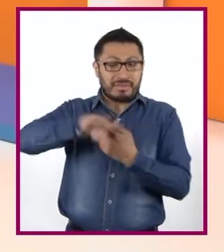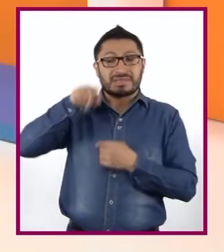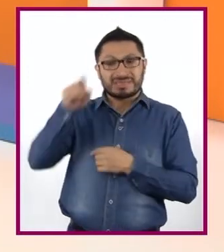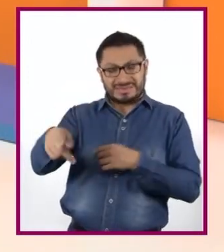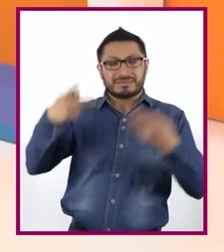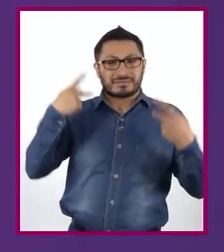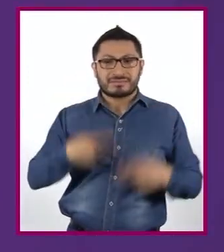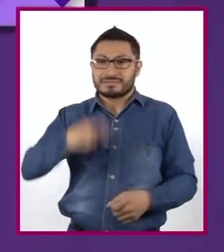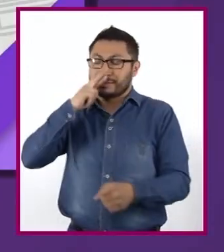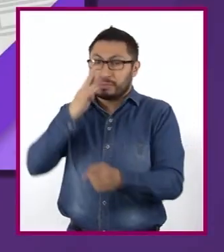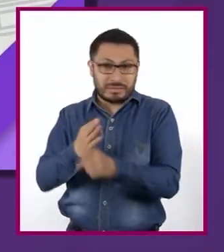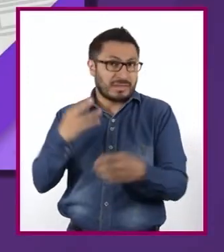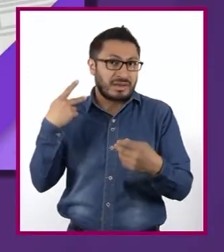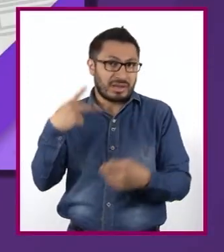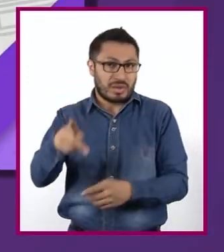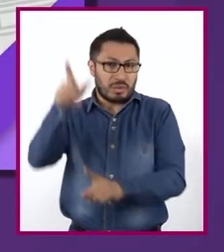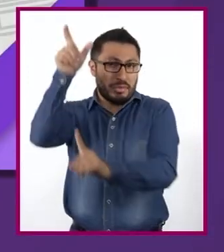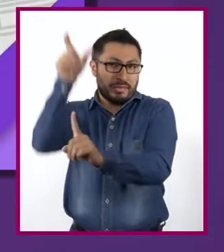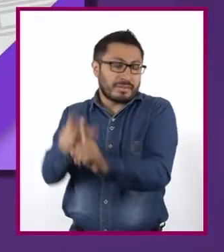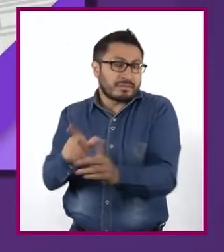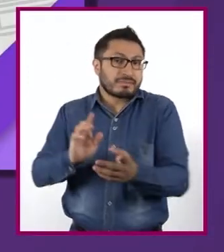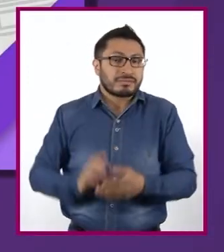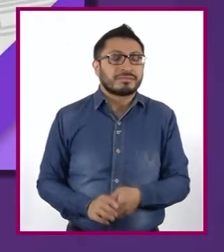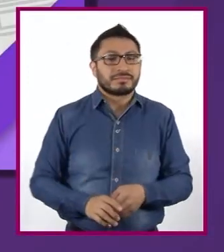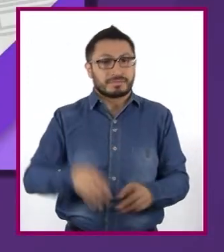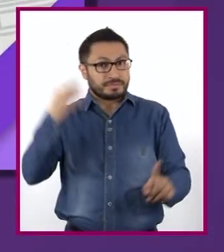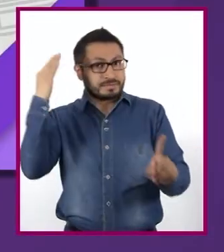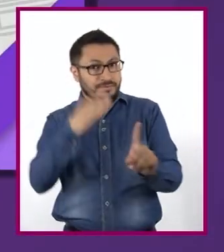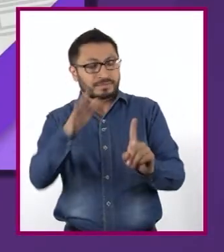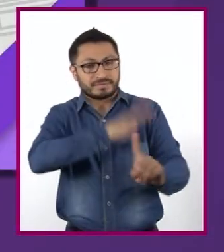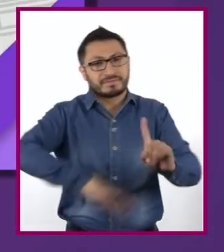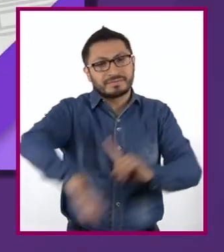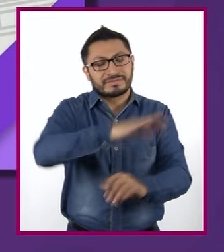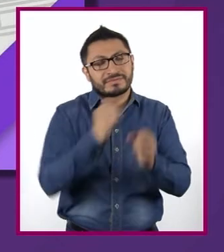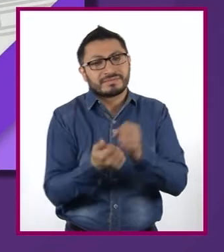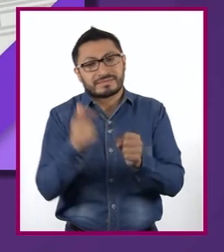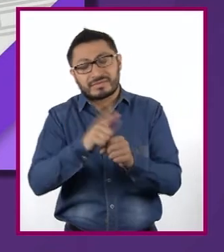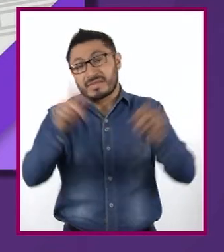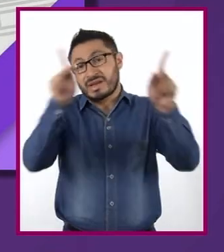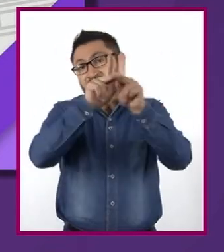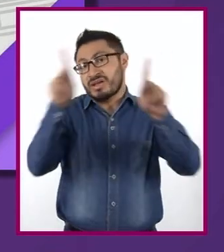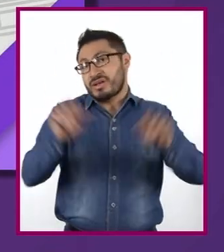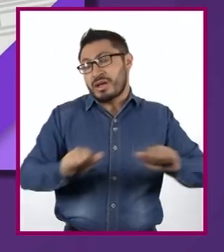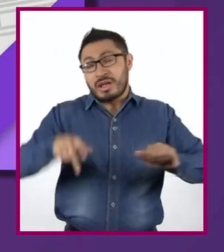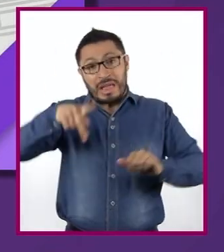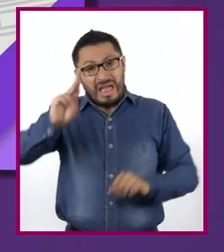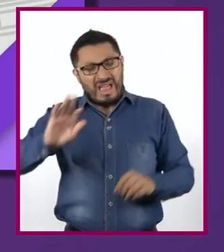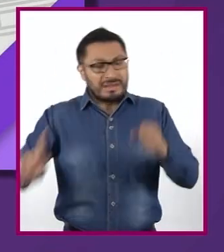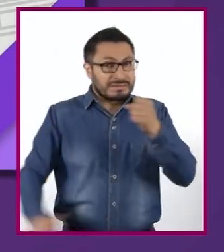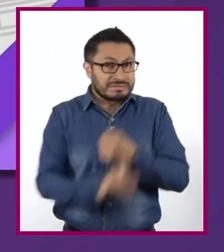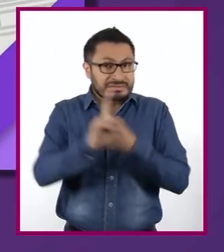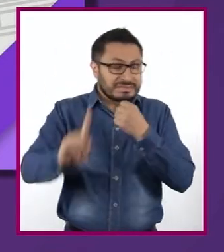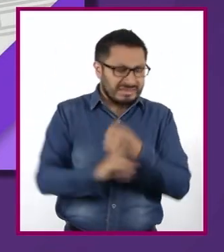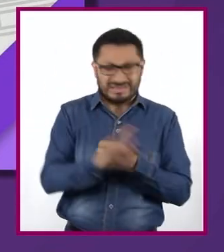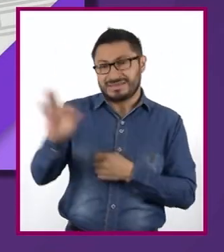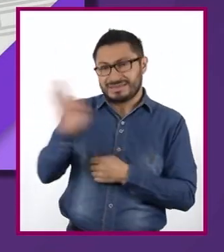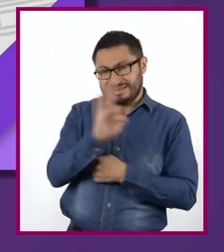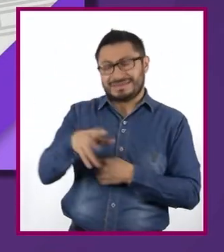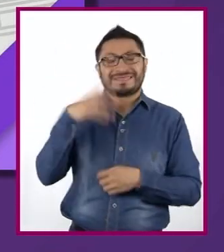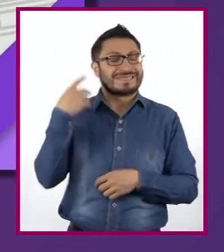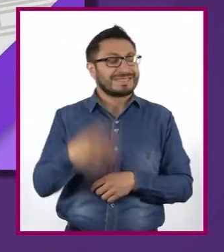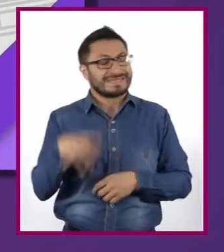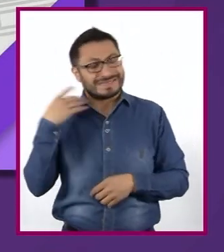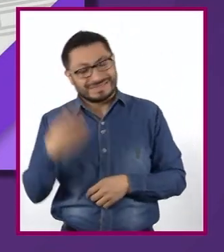sus actos. Es deseable que el entorno social sea armónico, pero si hubiera algún conflicto, poderlo